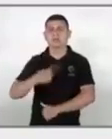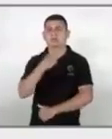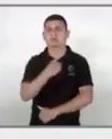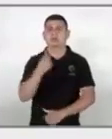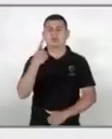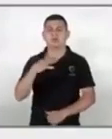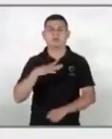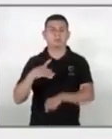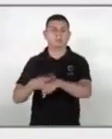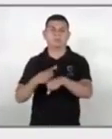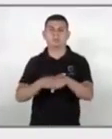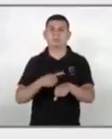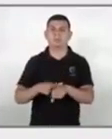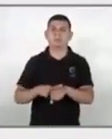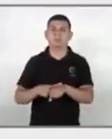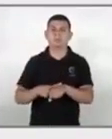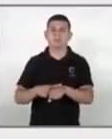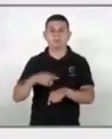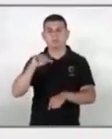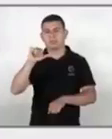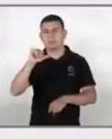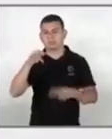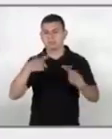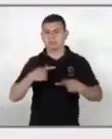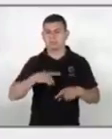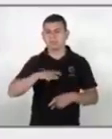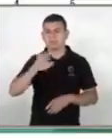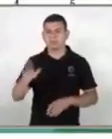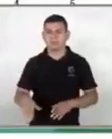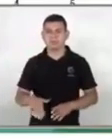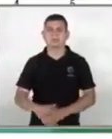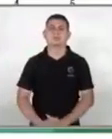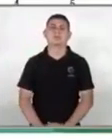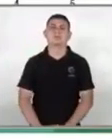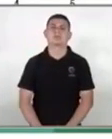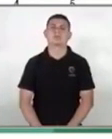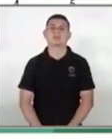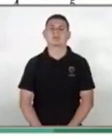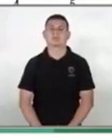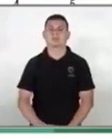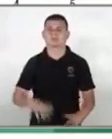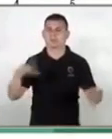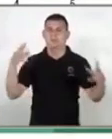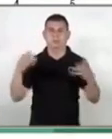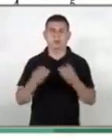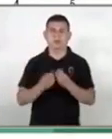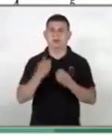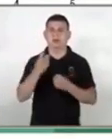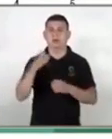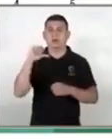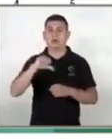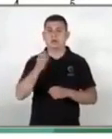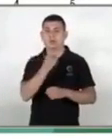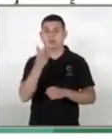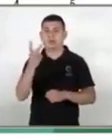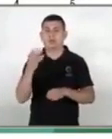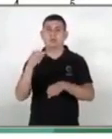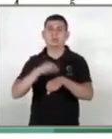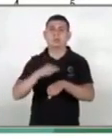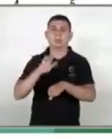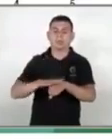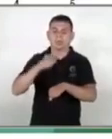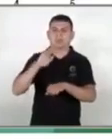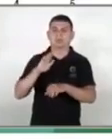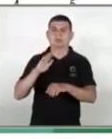casos confirmados con 16 defunciones. De los 202 casos nuevos reportados en estas